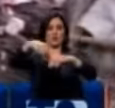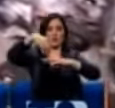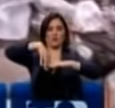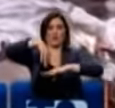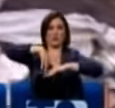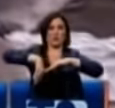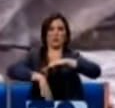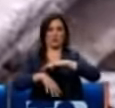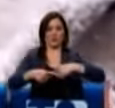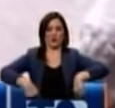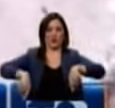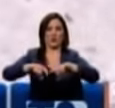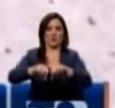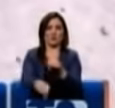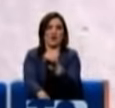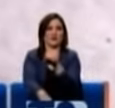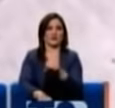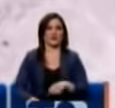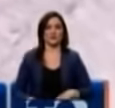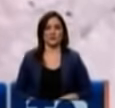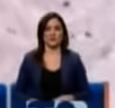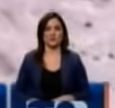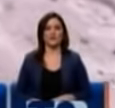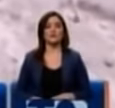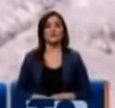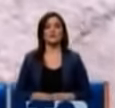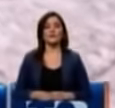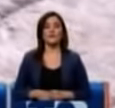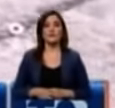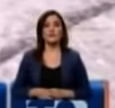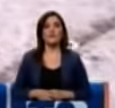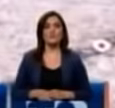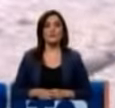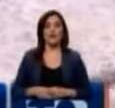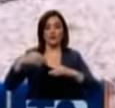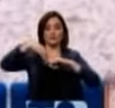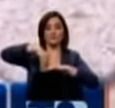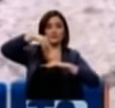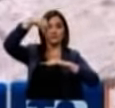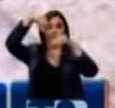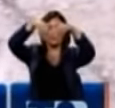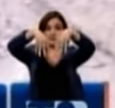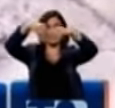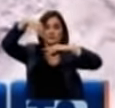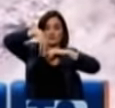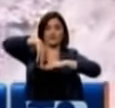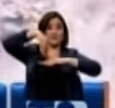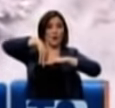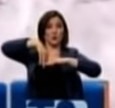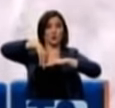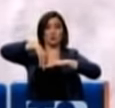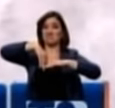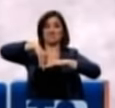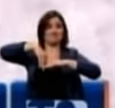roto las bases de concreto y ya no pasa el agua lluvia que genera todo el barrio Los